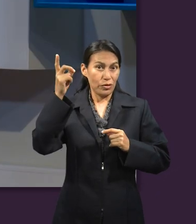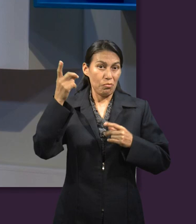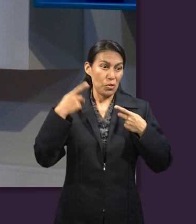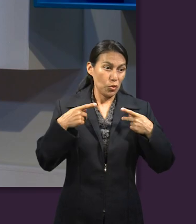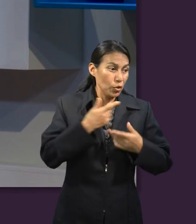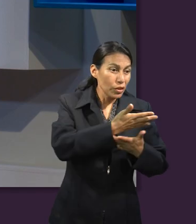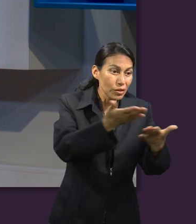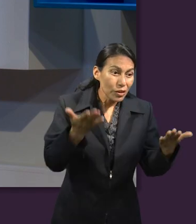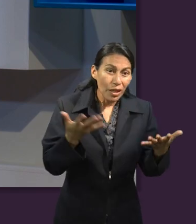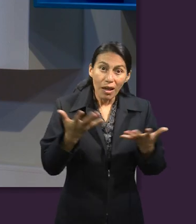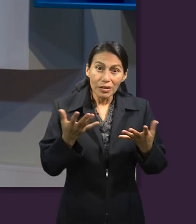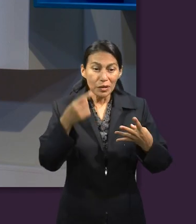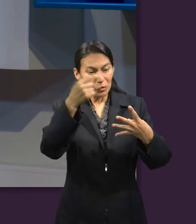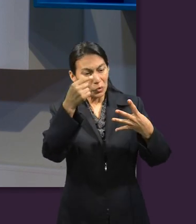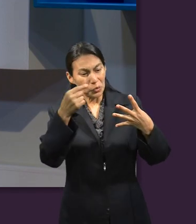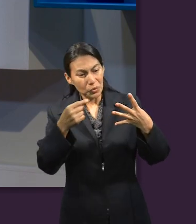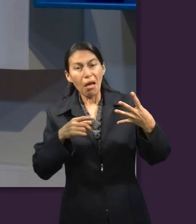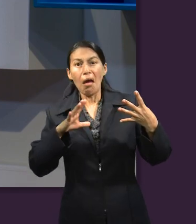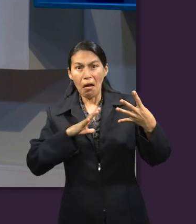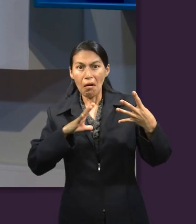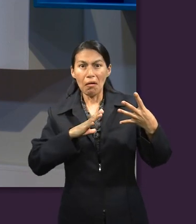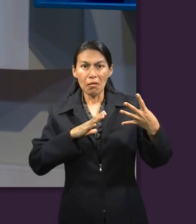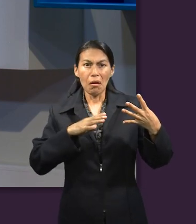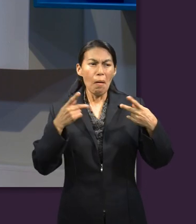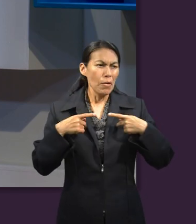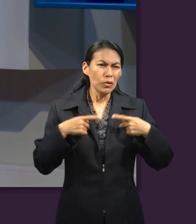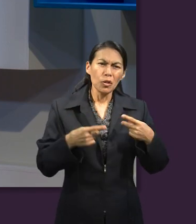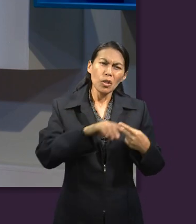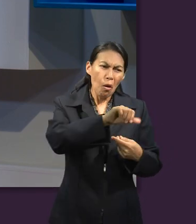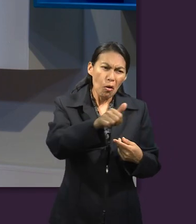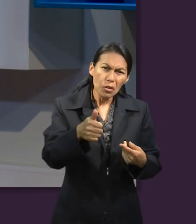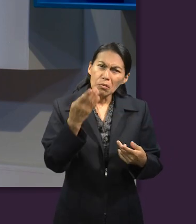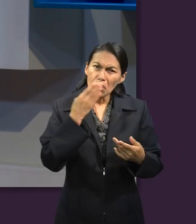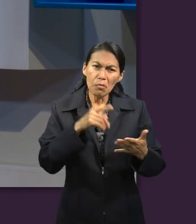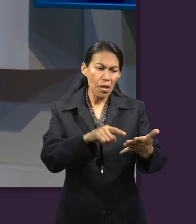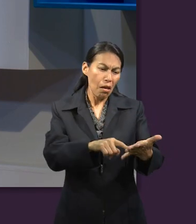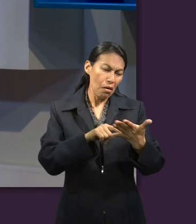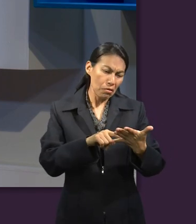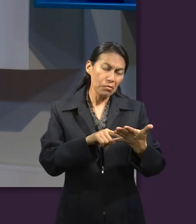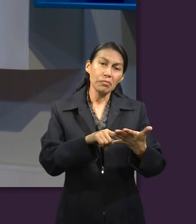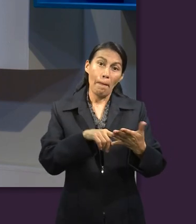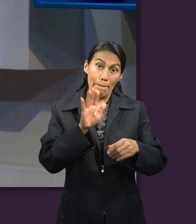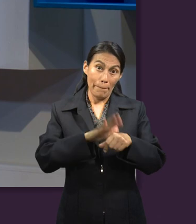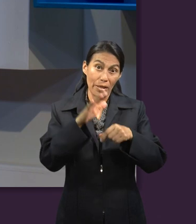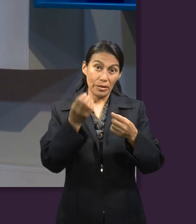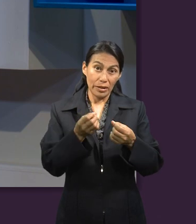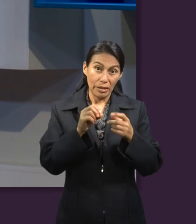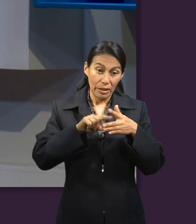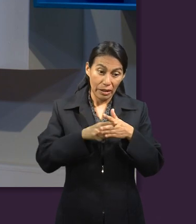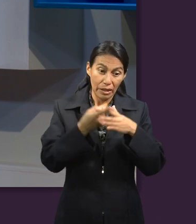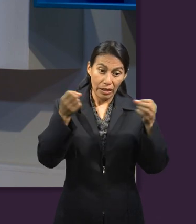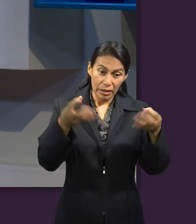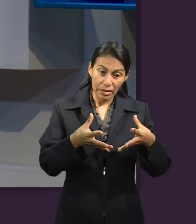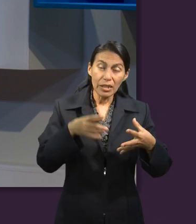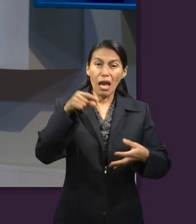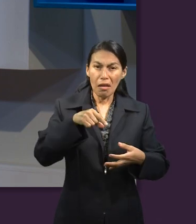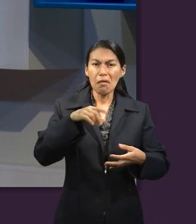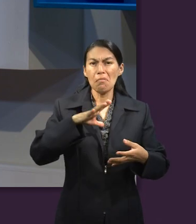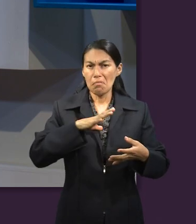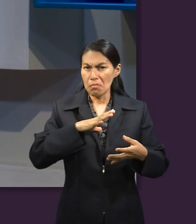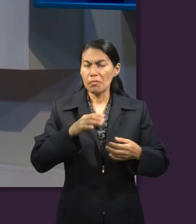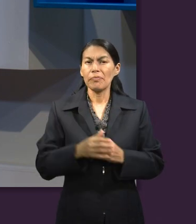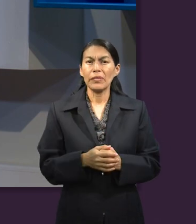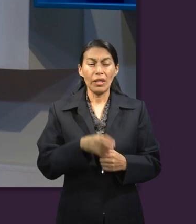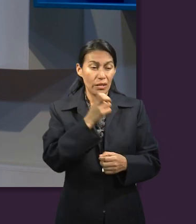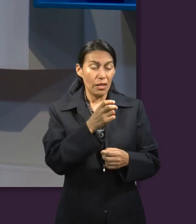dios hace a su pueblo oa los distintos personajes que encontramos en especial en el libro de génesis son promesas